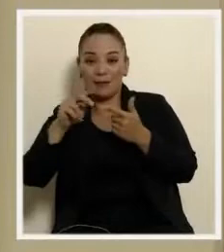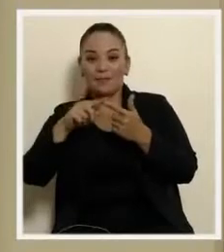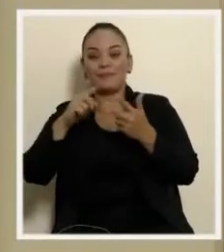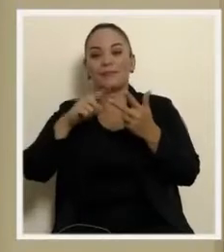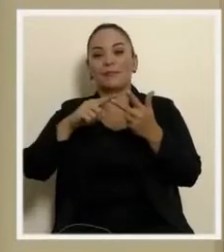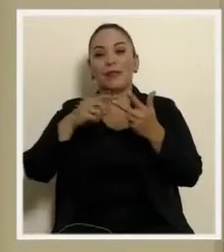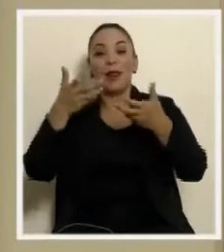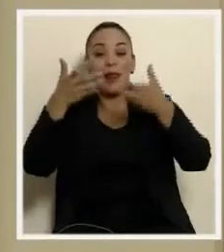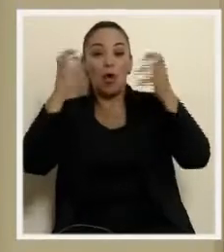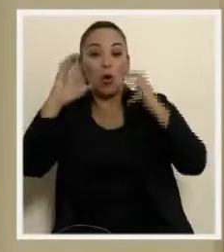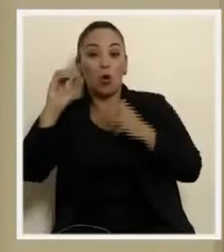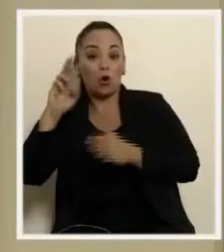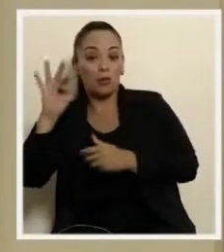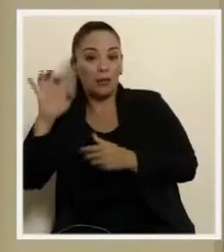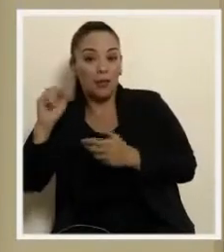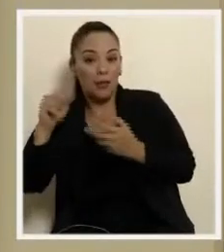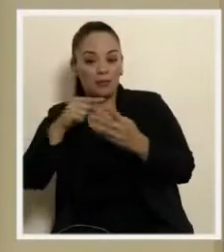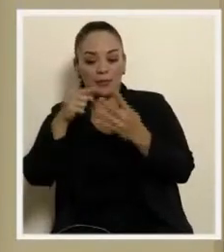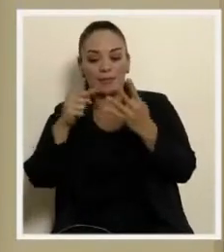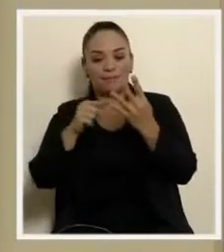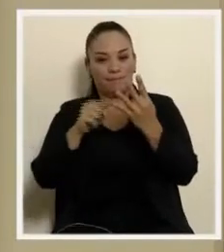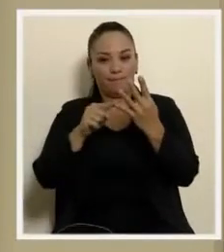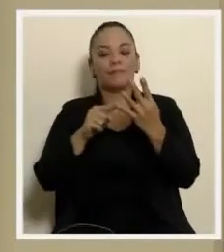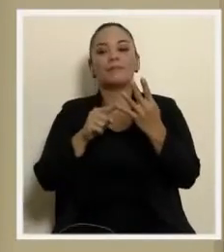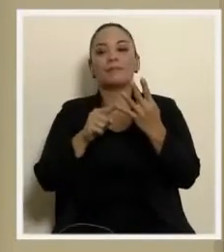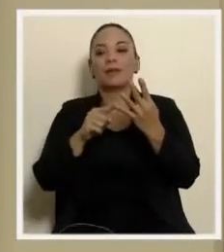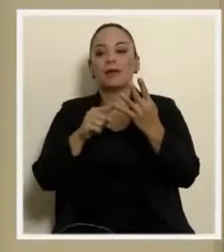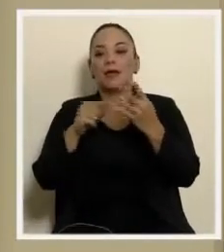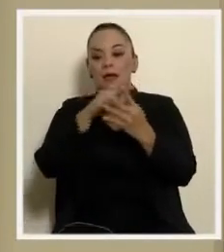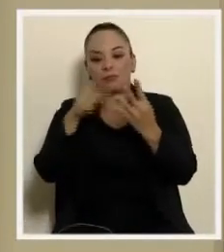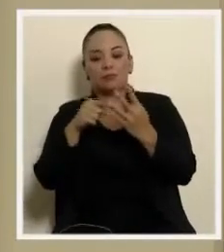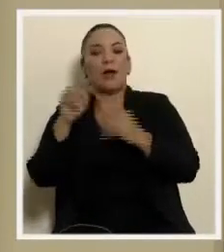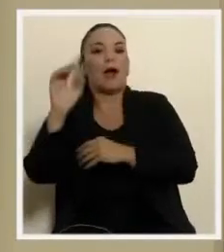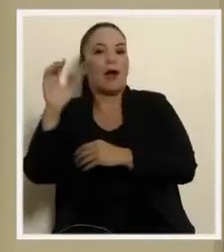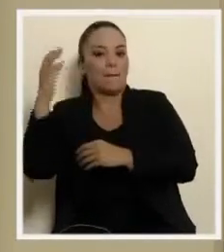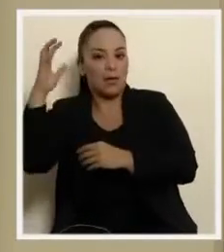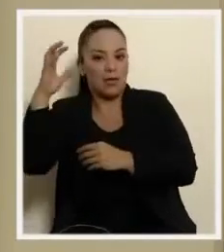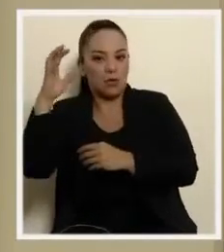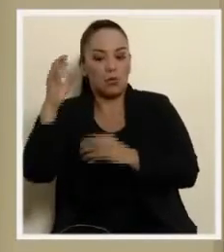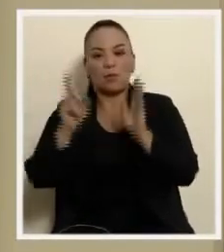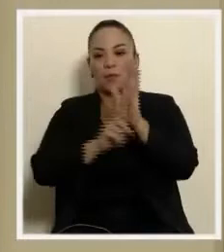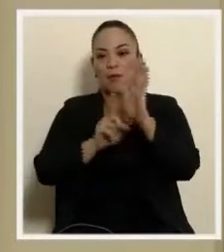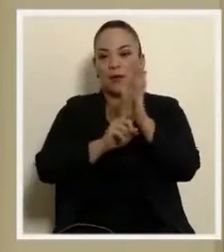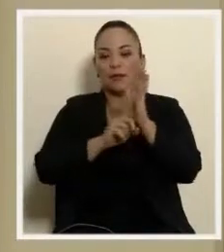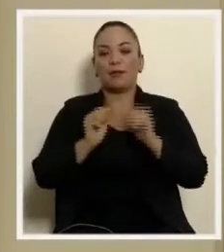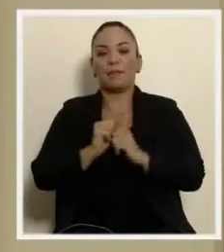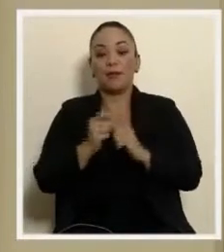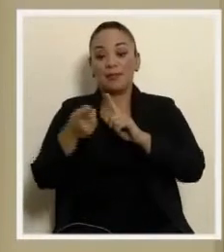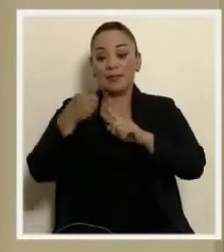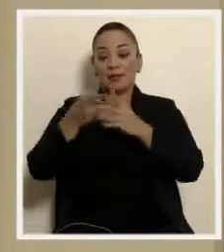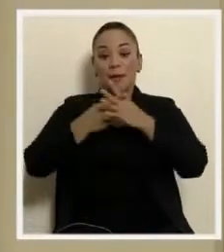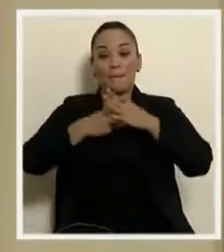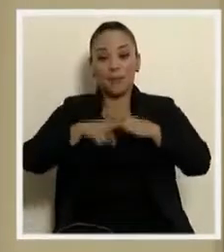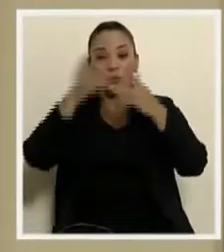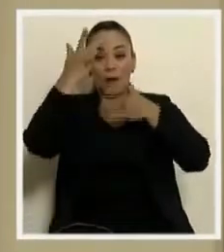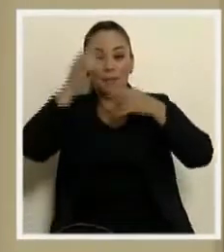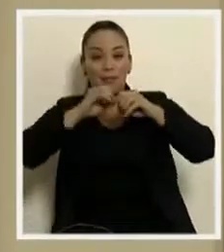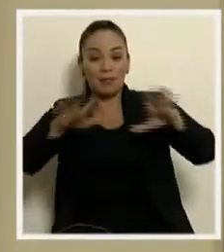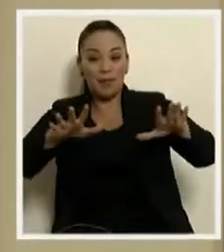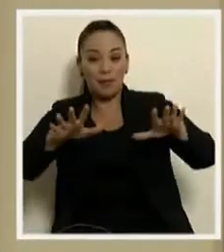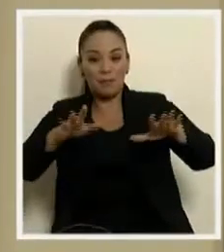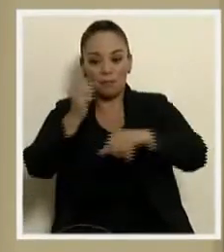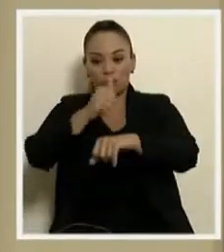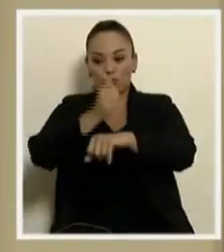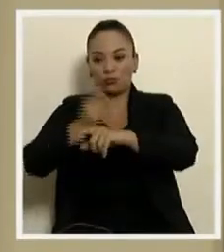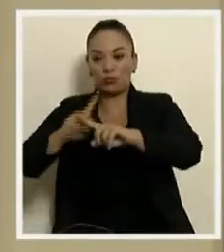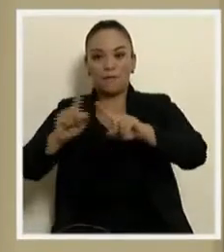son los únicos 4 cantones que permanecen en alerta amarilla y que durante toda la pandemia, desde que establecimos las diferentes